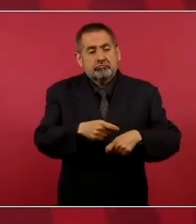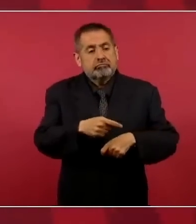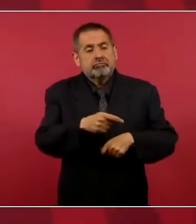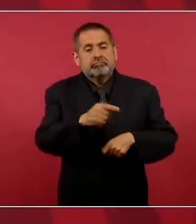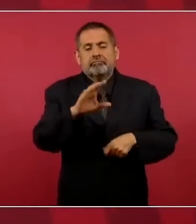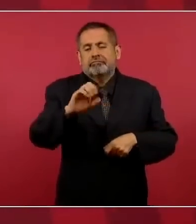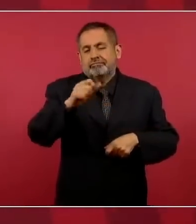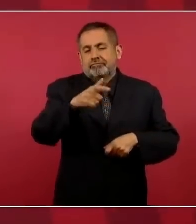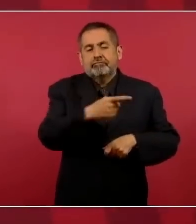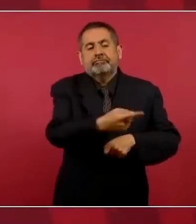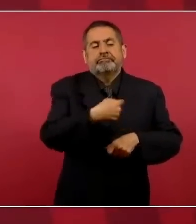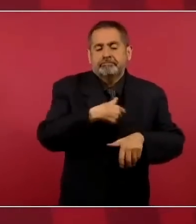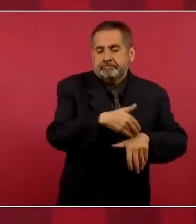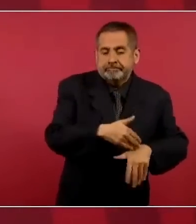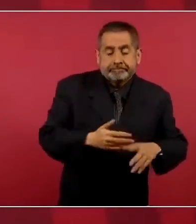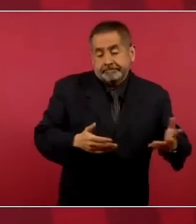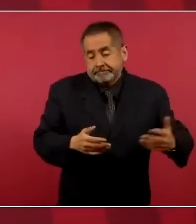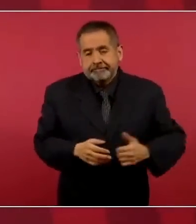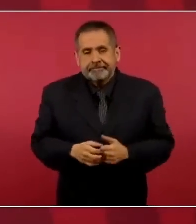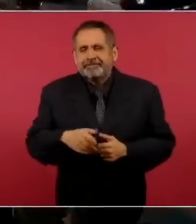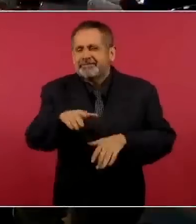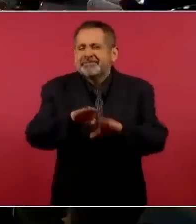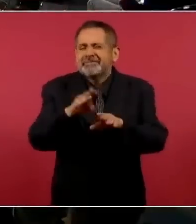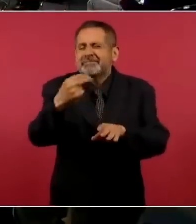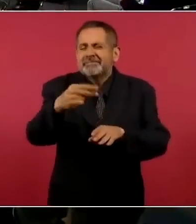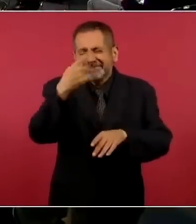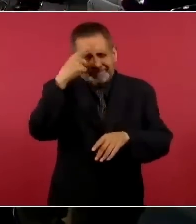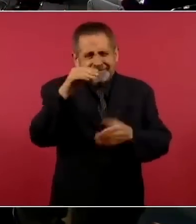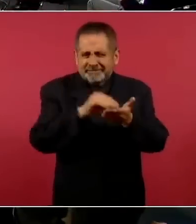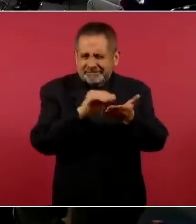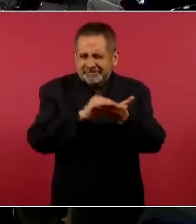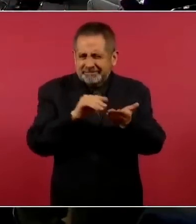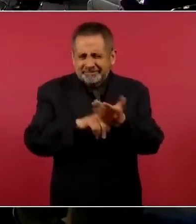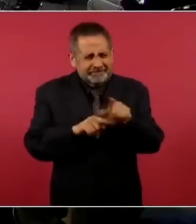¿Cómo se llama la agencia que está todavía